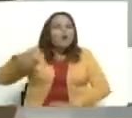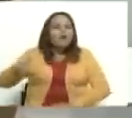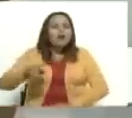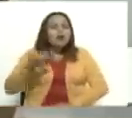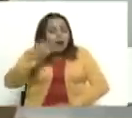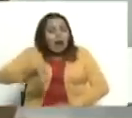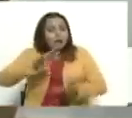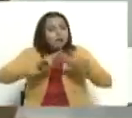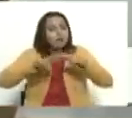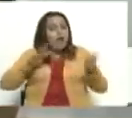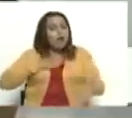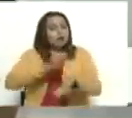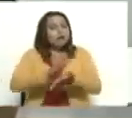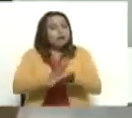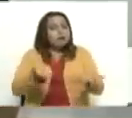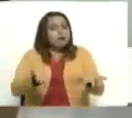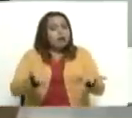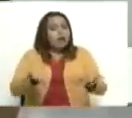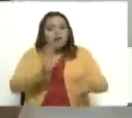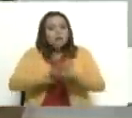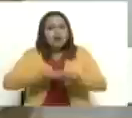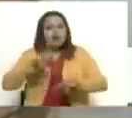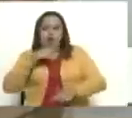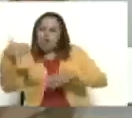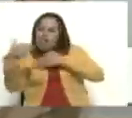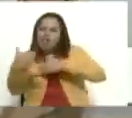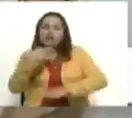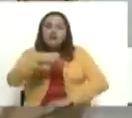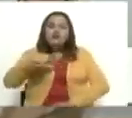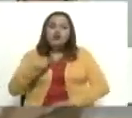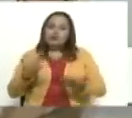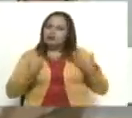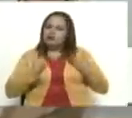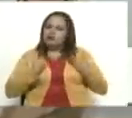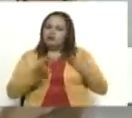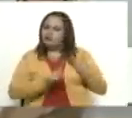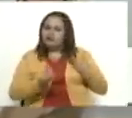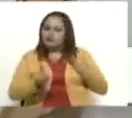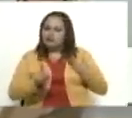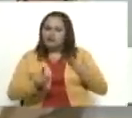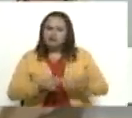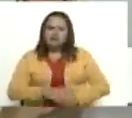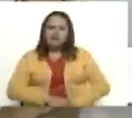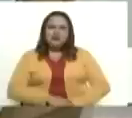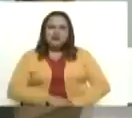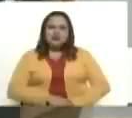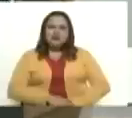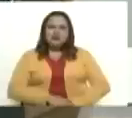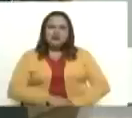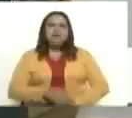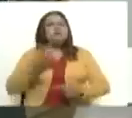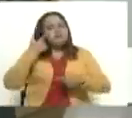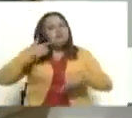pacífico? Porque no fue que se metió con nosotros. Hubiera sido hasta